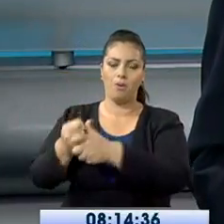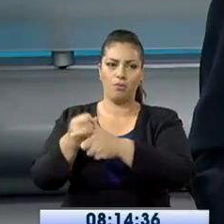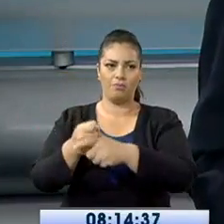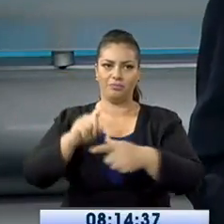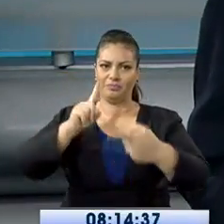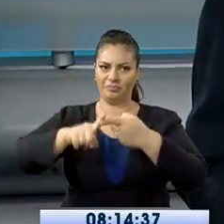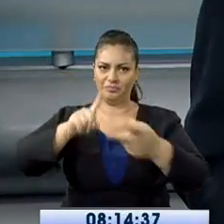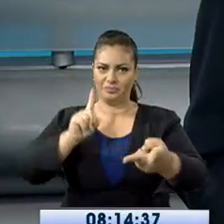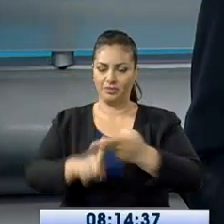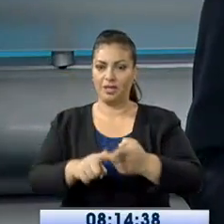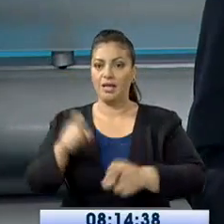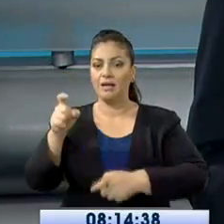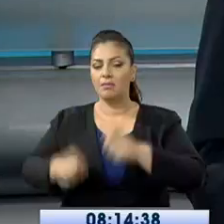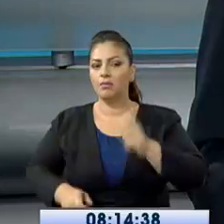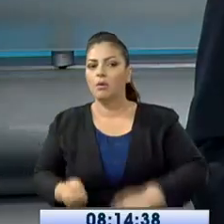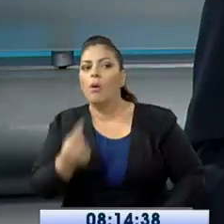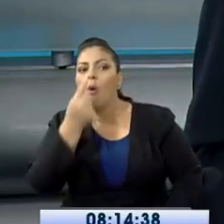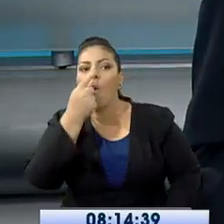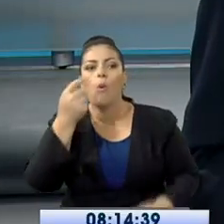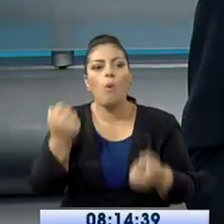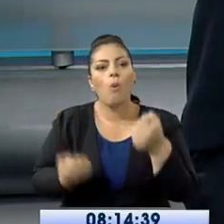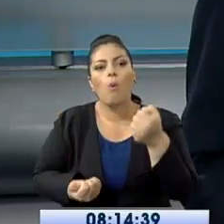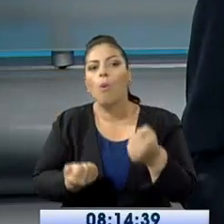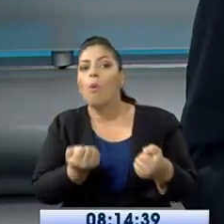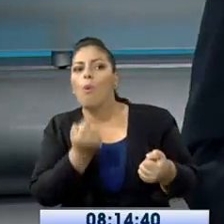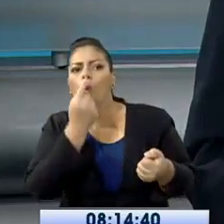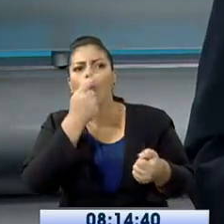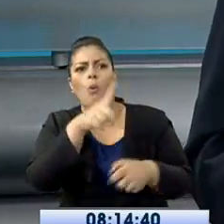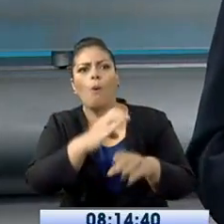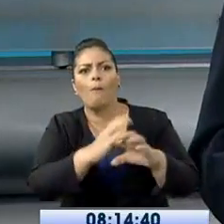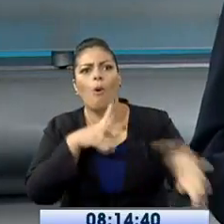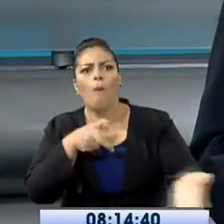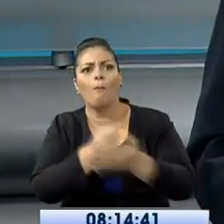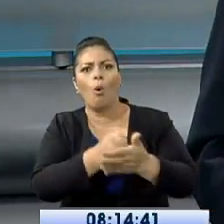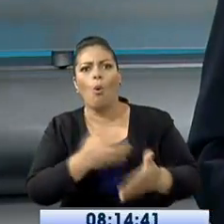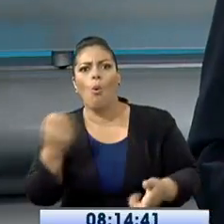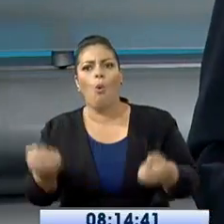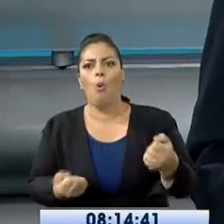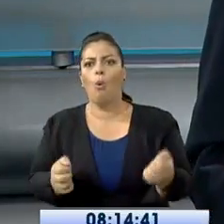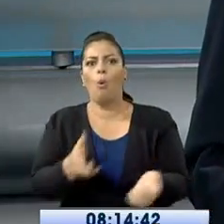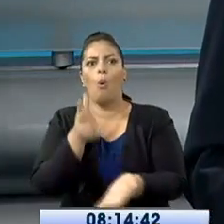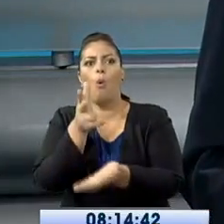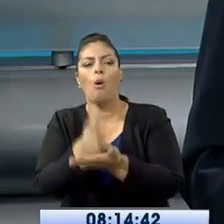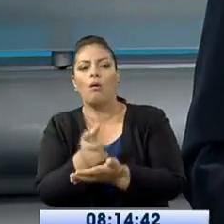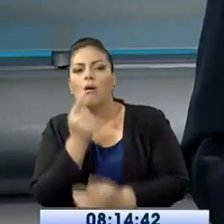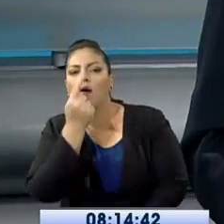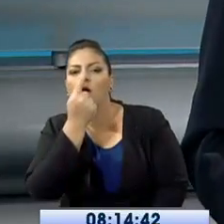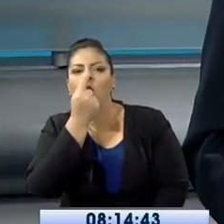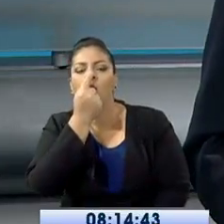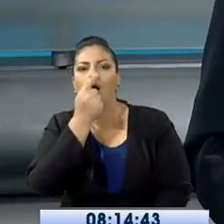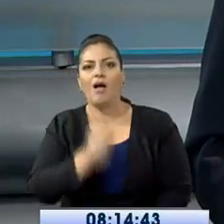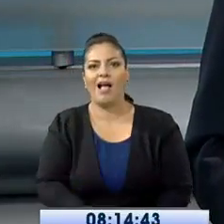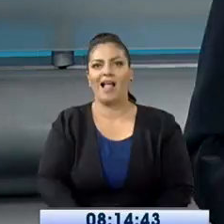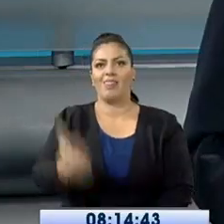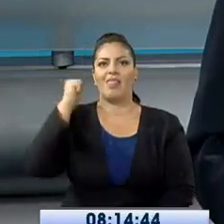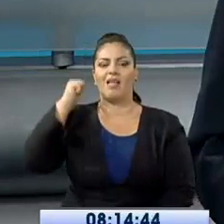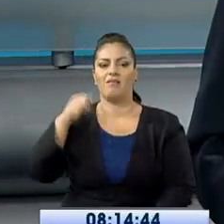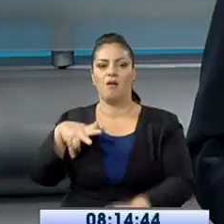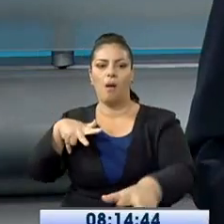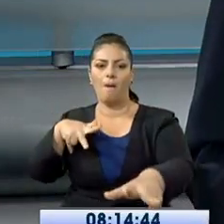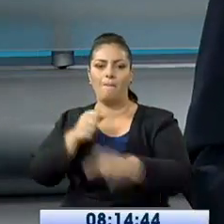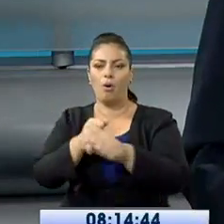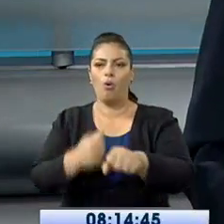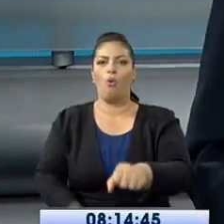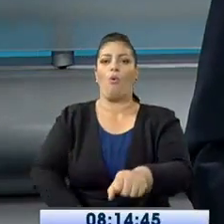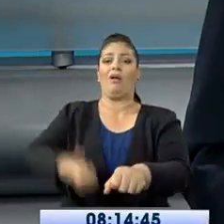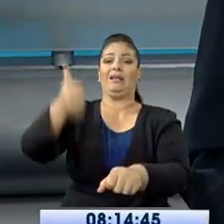curiosidad, aparentemente, de algunos conductores que se detuvieron para observar qué pasó con el bus